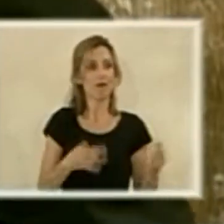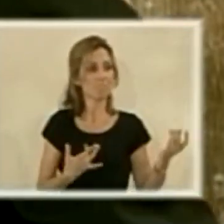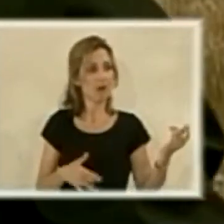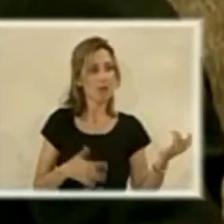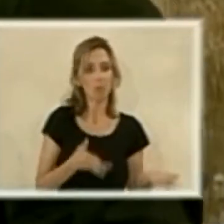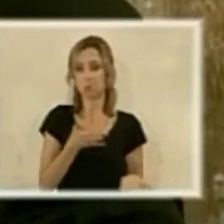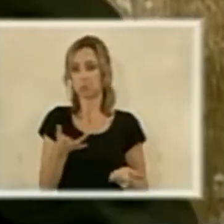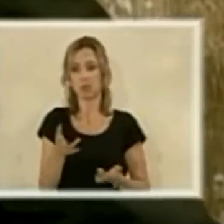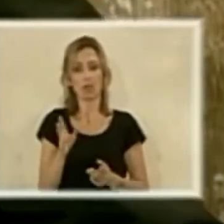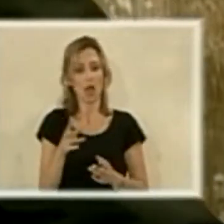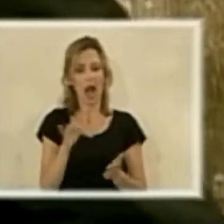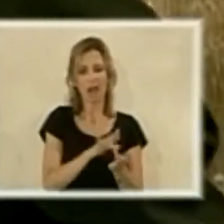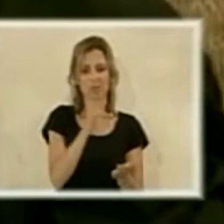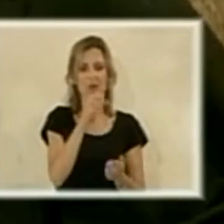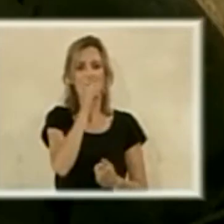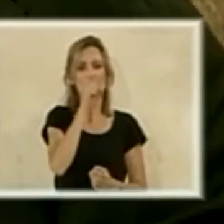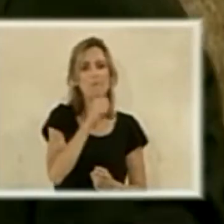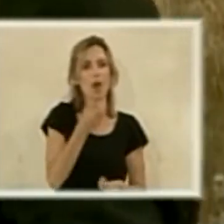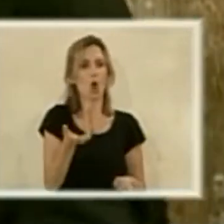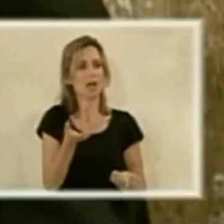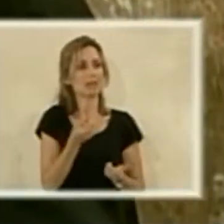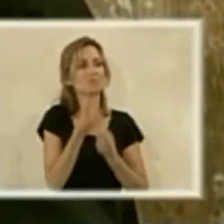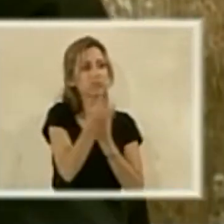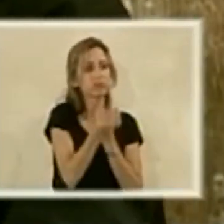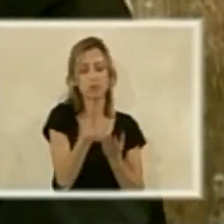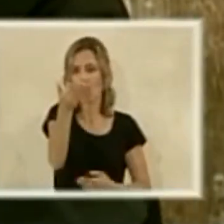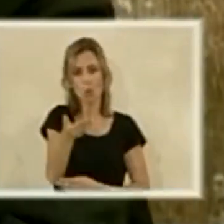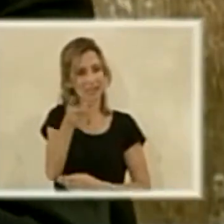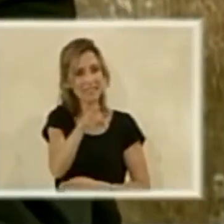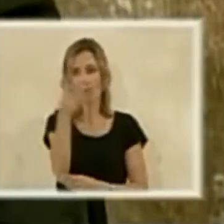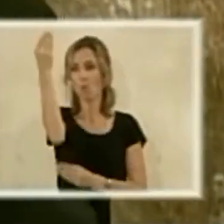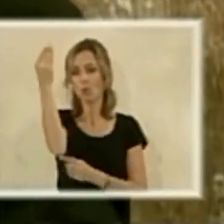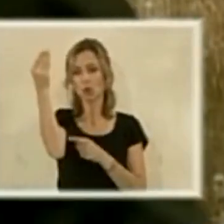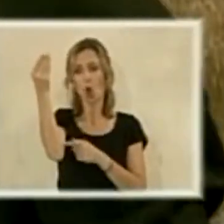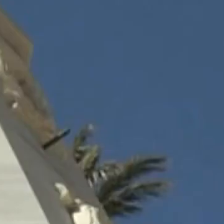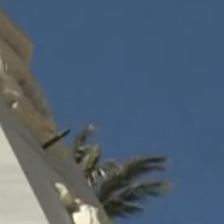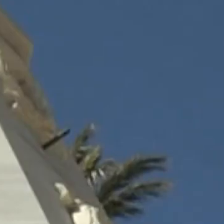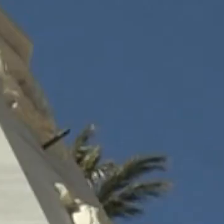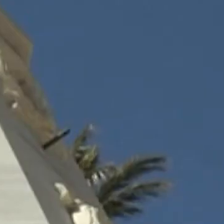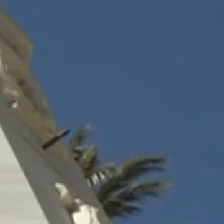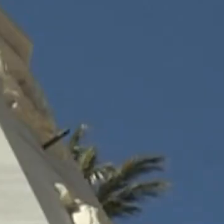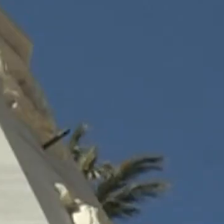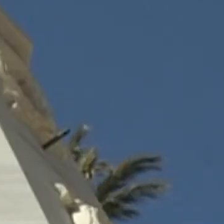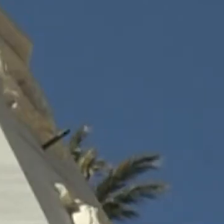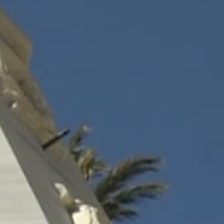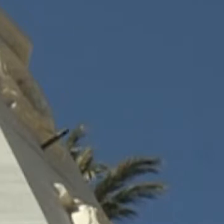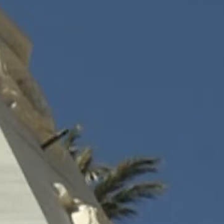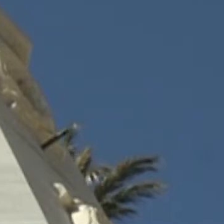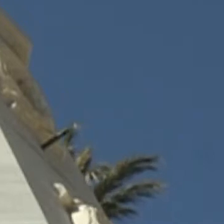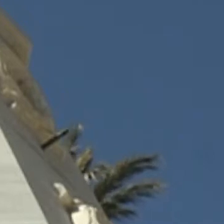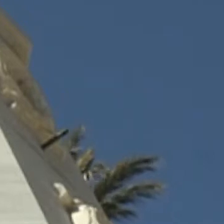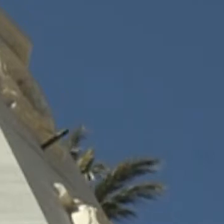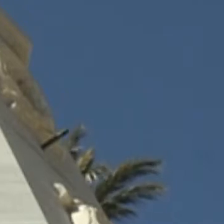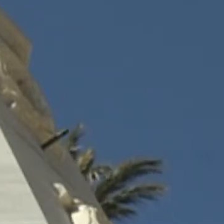hemos tenido pregones, hemos tenido actuaciones importantísimas. Ese monumento ahora mismo le da valor a esta plaza. El concejal de Fomento, Comercio y